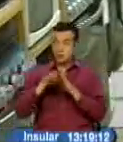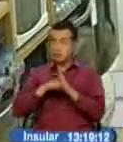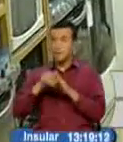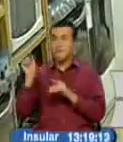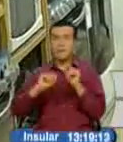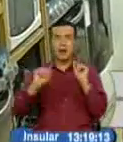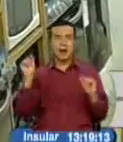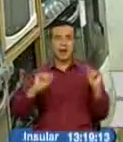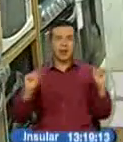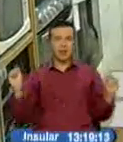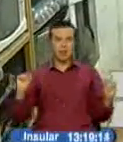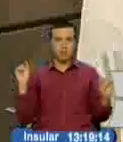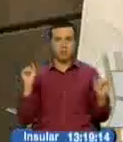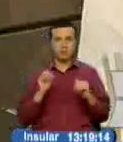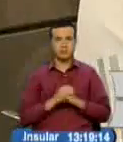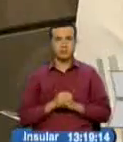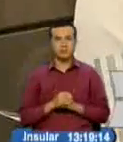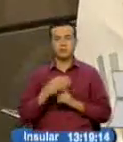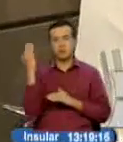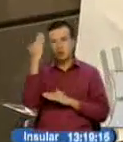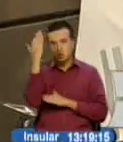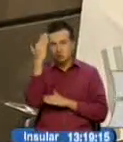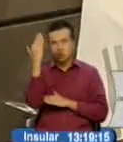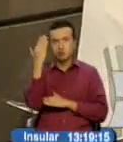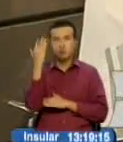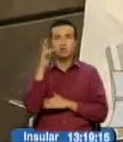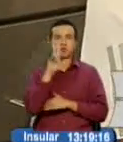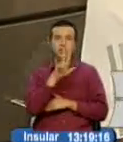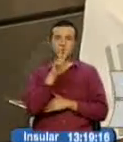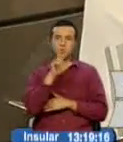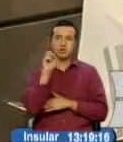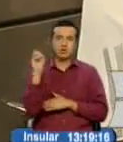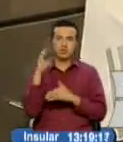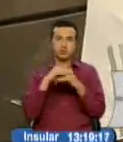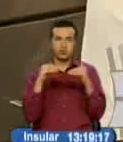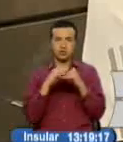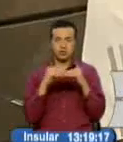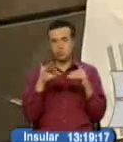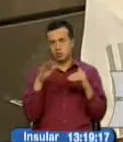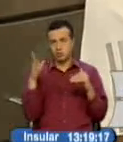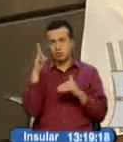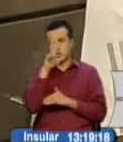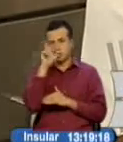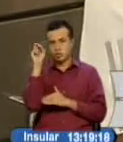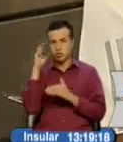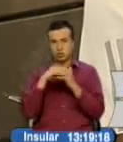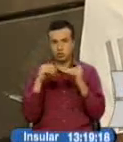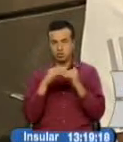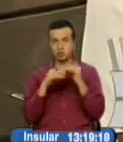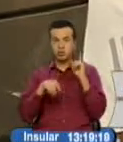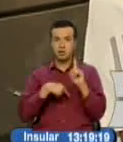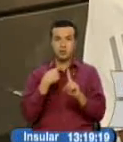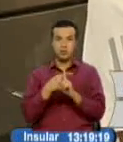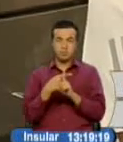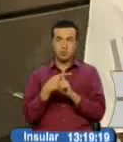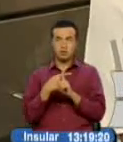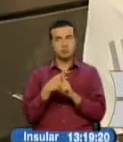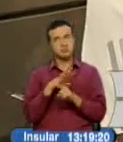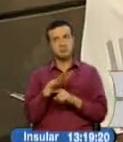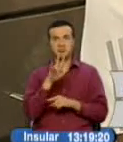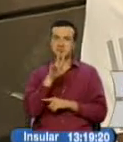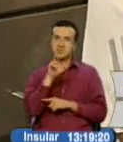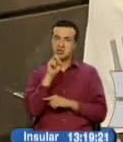se reduzcan considerablemente. Un televisor que cuesta $300 aproximadamente, sería